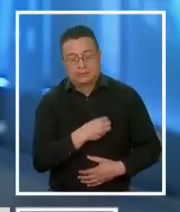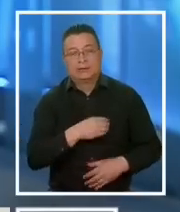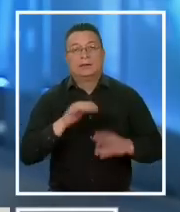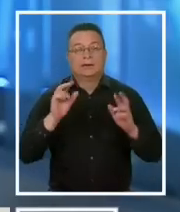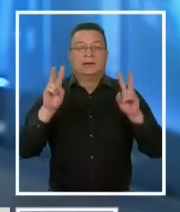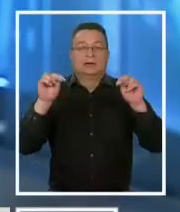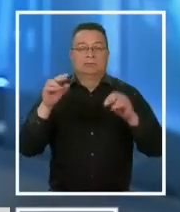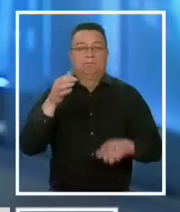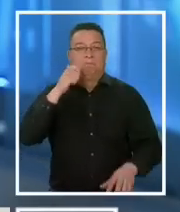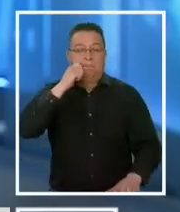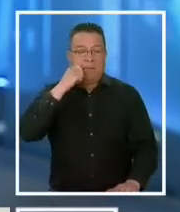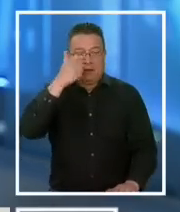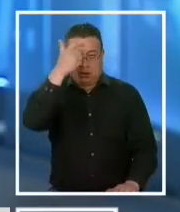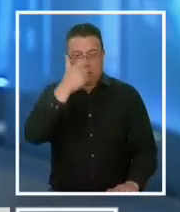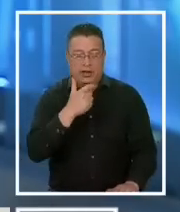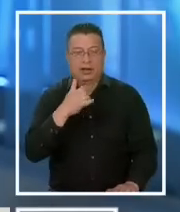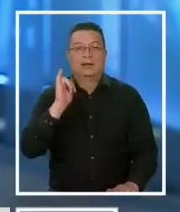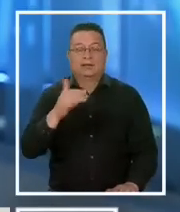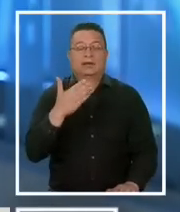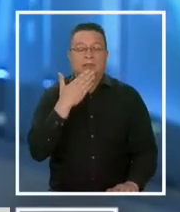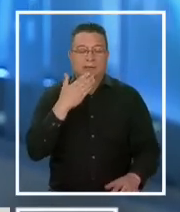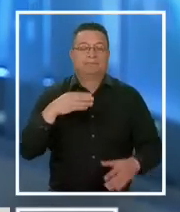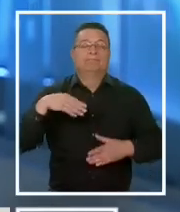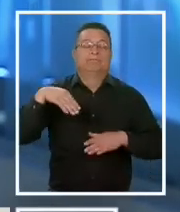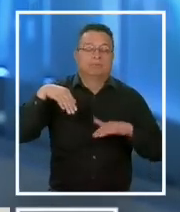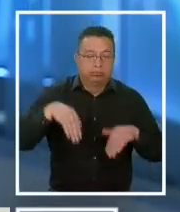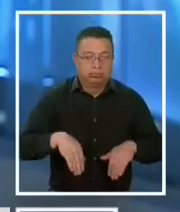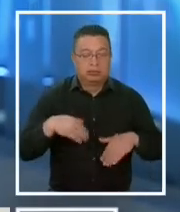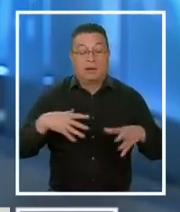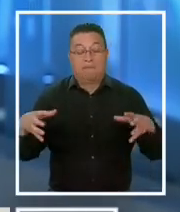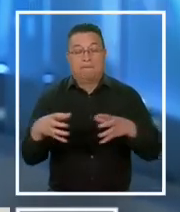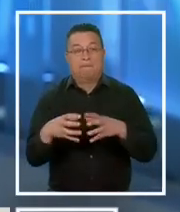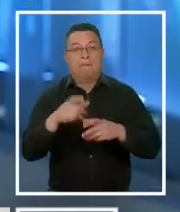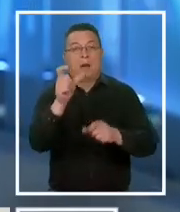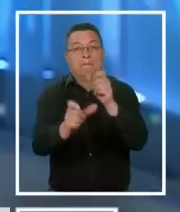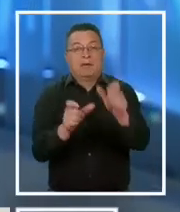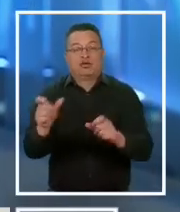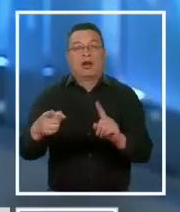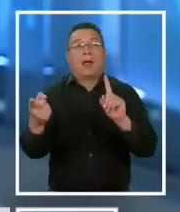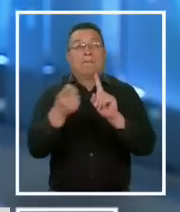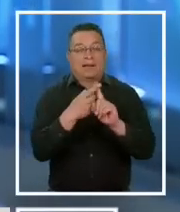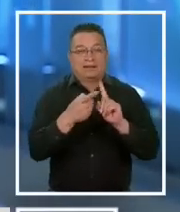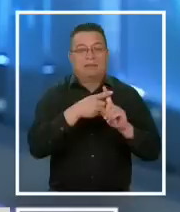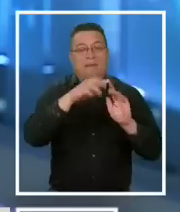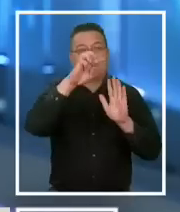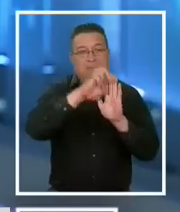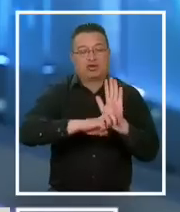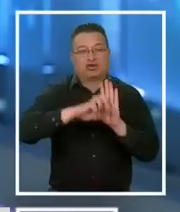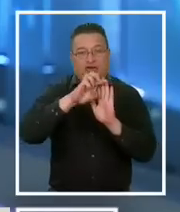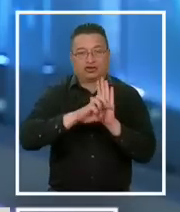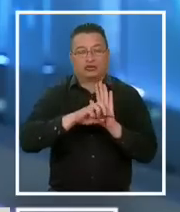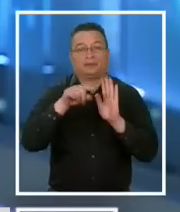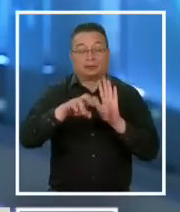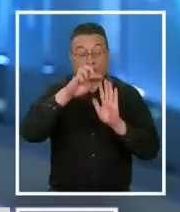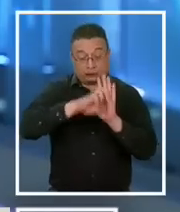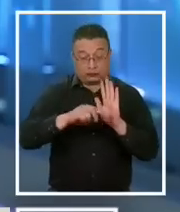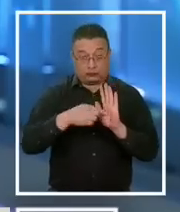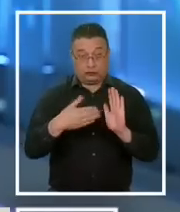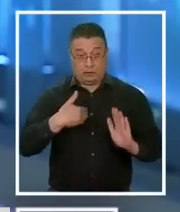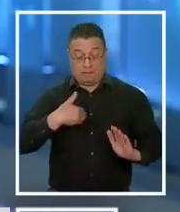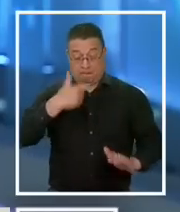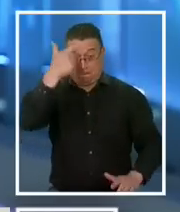en términos personales sino una excepción por el conjunto de personas que participan de un proyecto Esto no es un proyecto personal